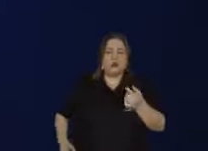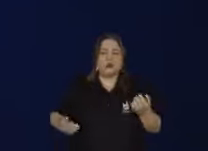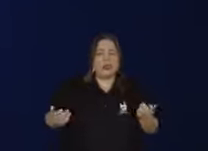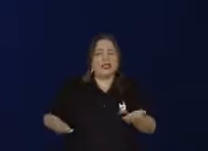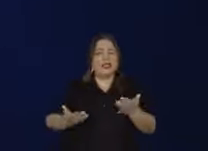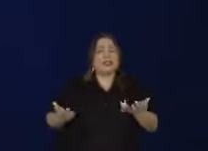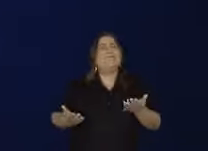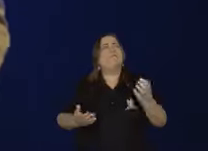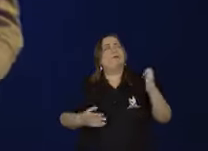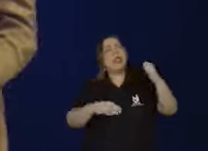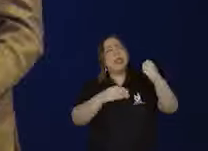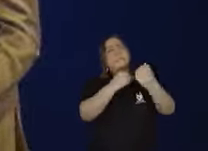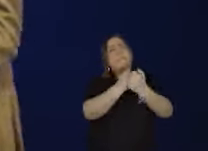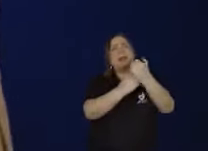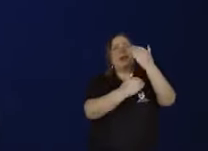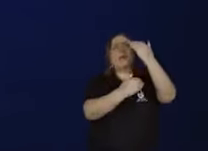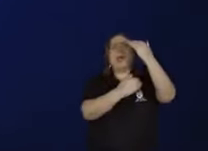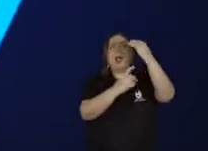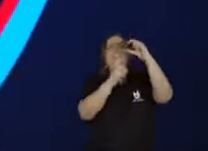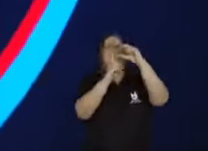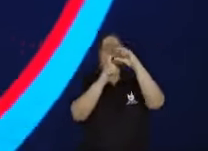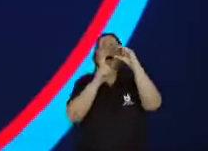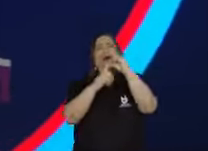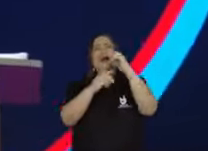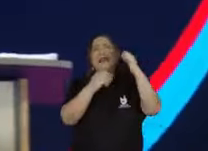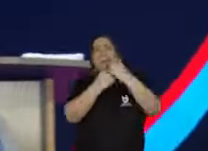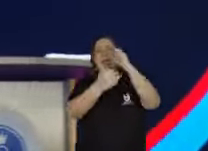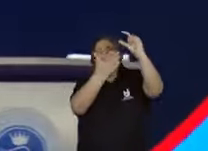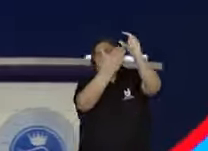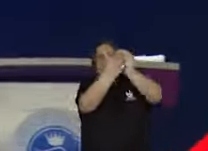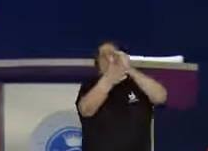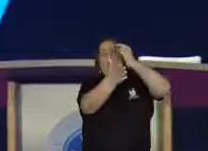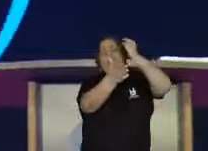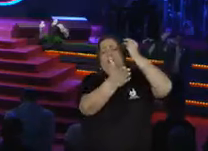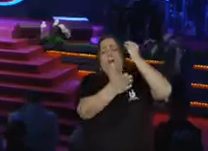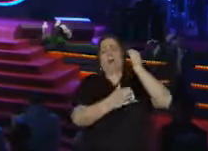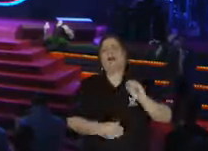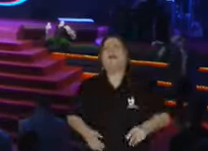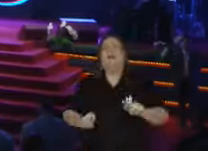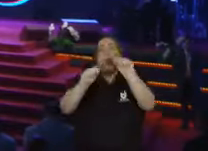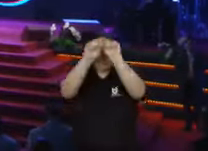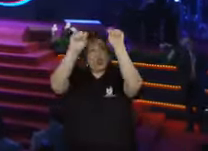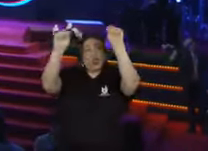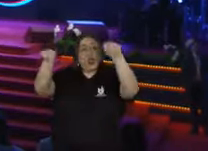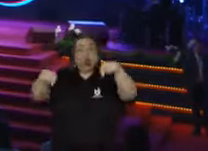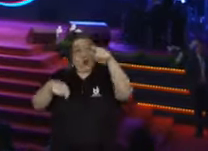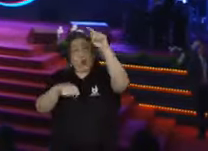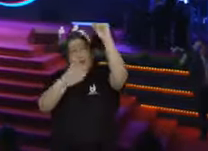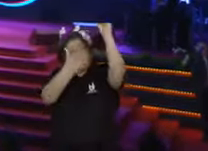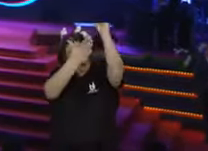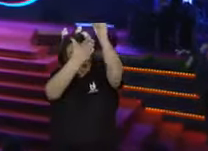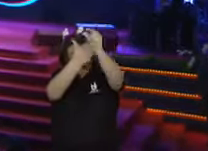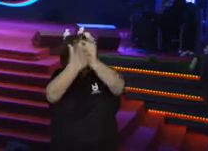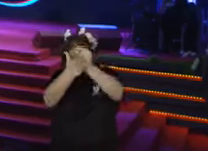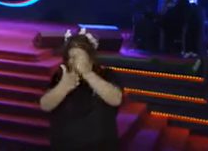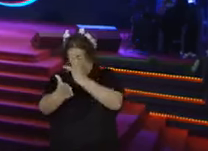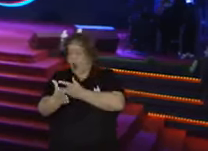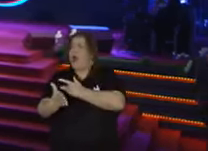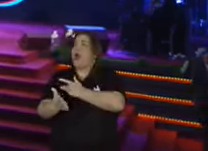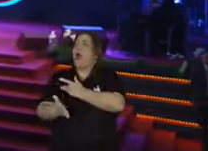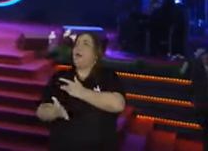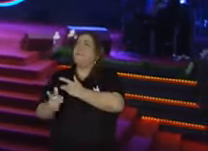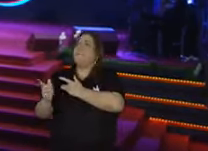palabra. Envía tu palabra, la que viene de tu trono a nuestro corazón, la que nos revela,